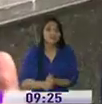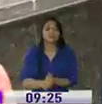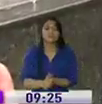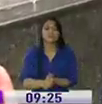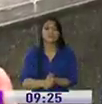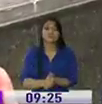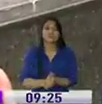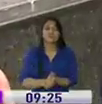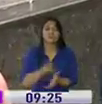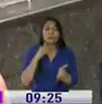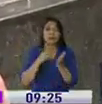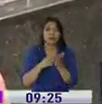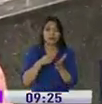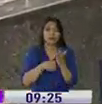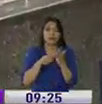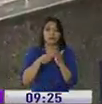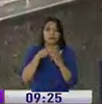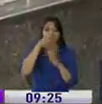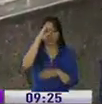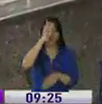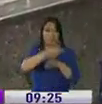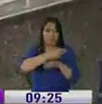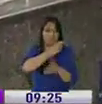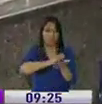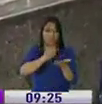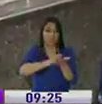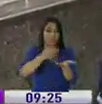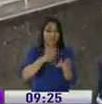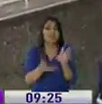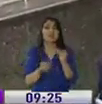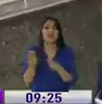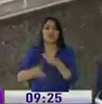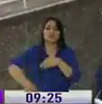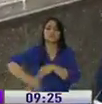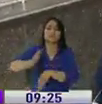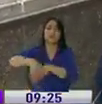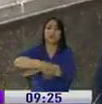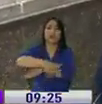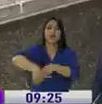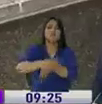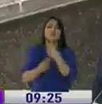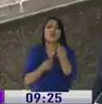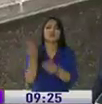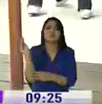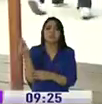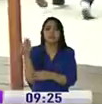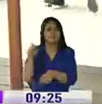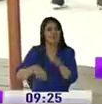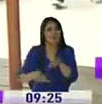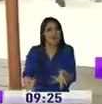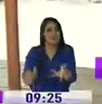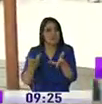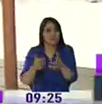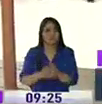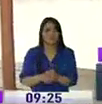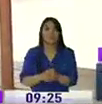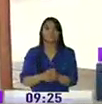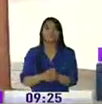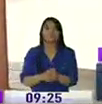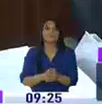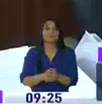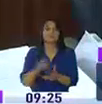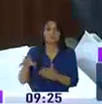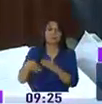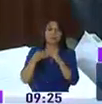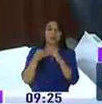les van a mandar el Ministerio de Educación, no les van deberes, ellos van a estar en la calle. ¿Y qué va a hacer de esa juventud? A estos dos últimos testimonios se suma